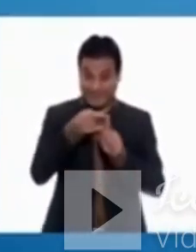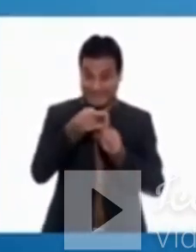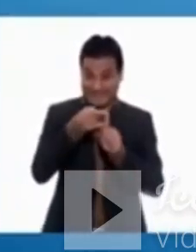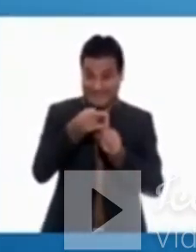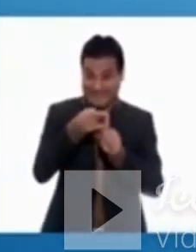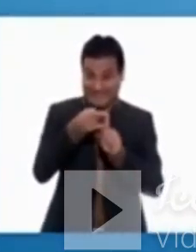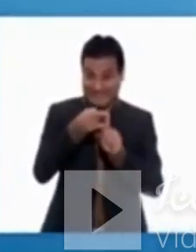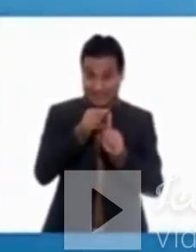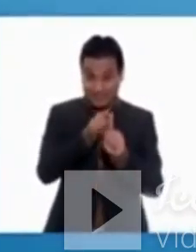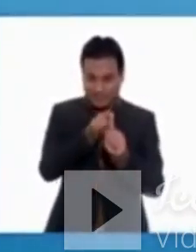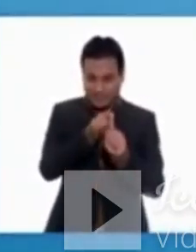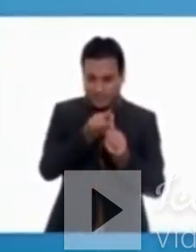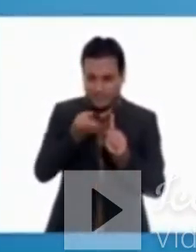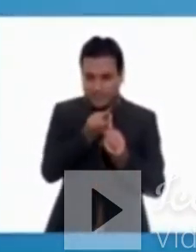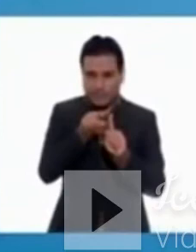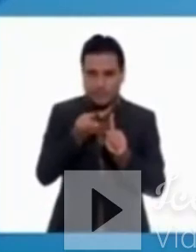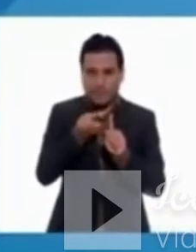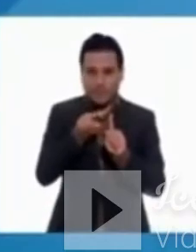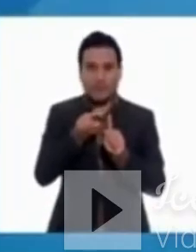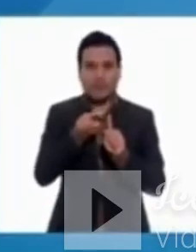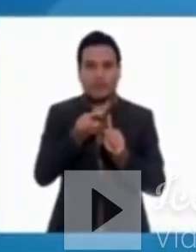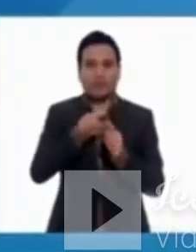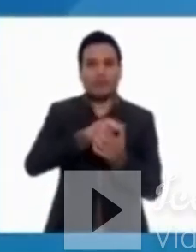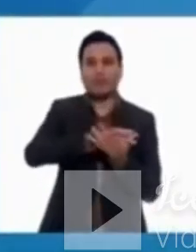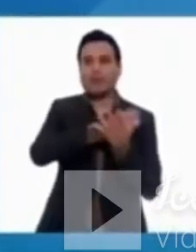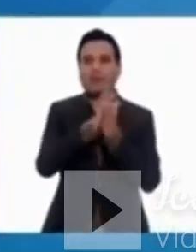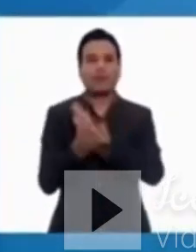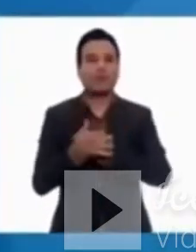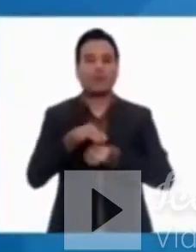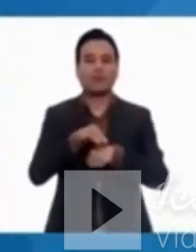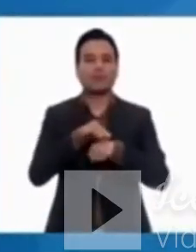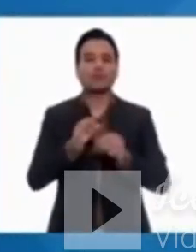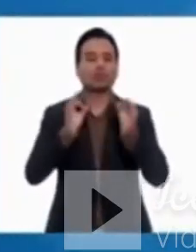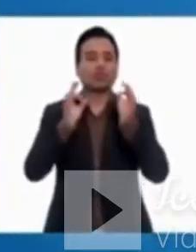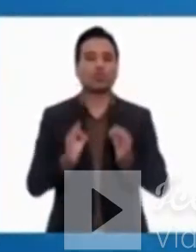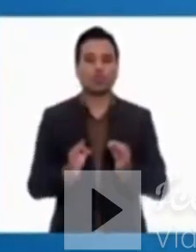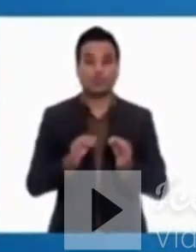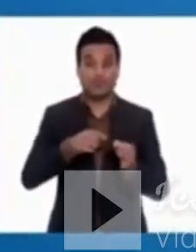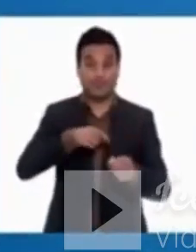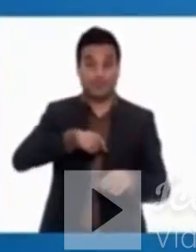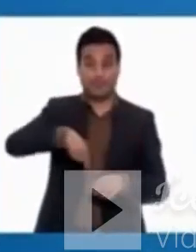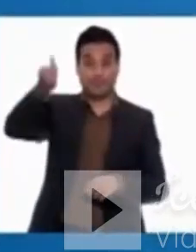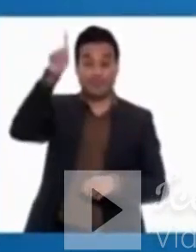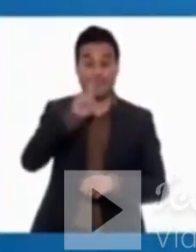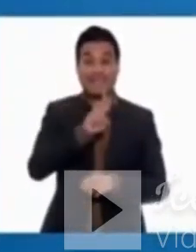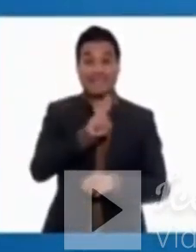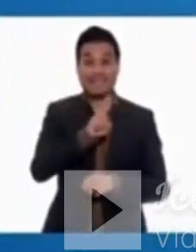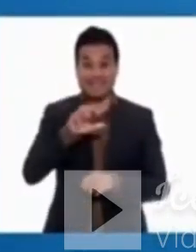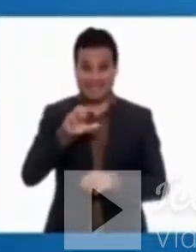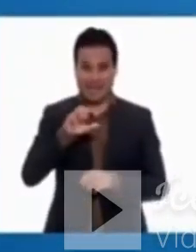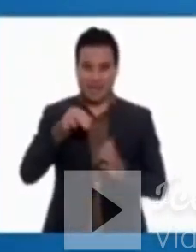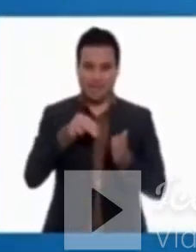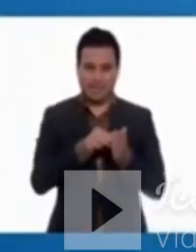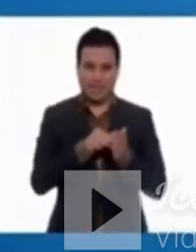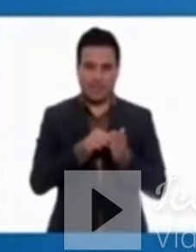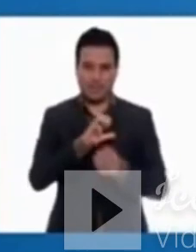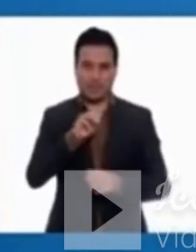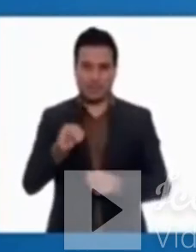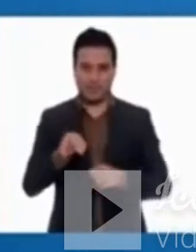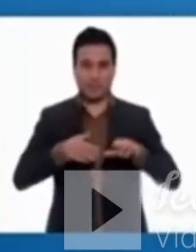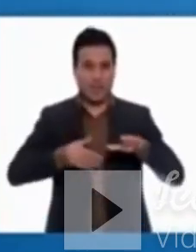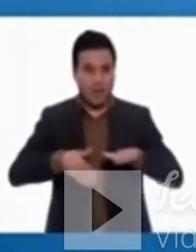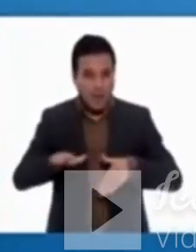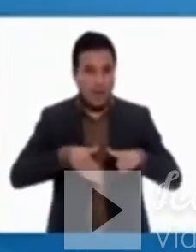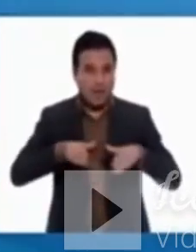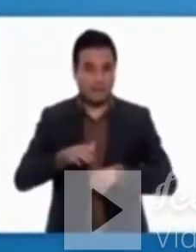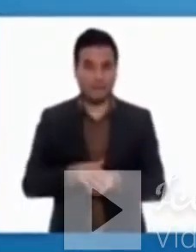esto, en la vida real eso equivaldría a caminar 100.000 centímetros. ¿De acuerdo? El número